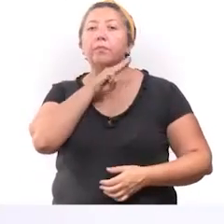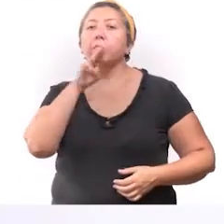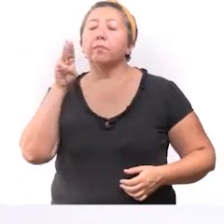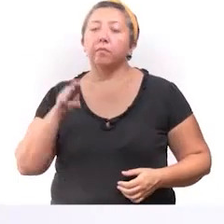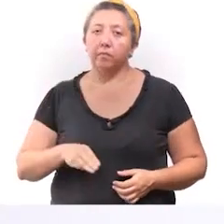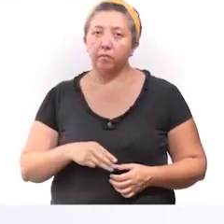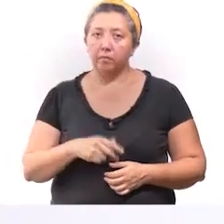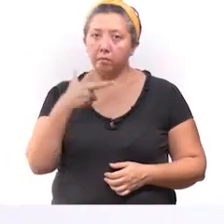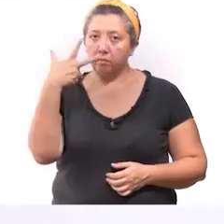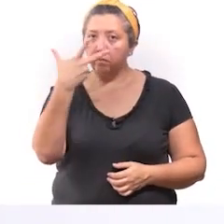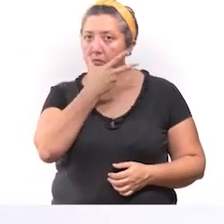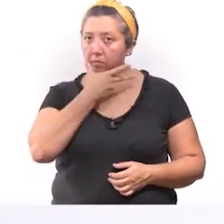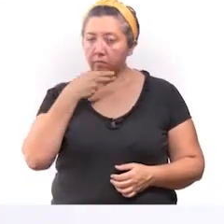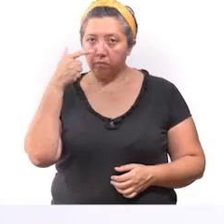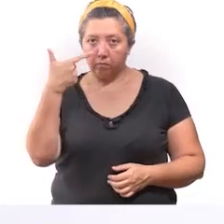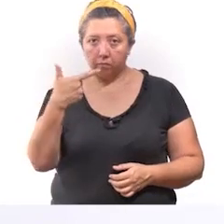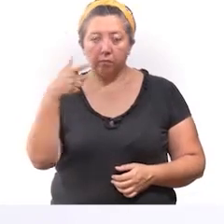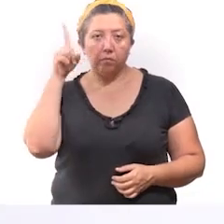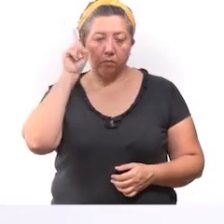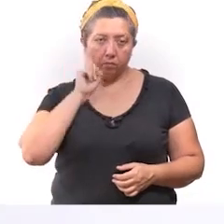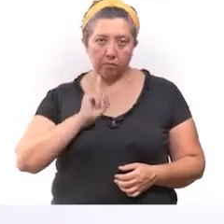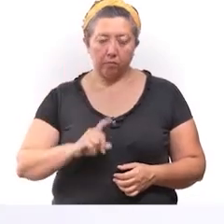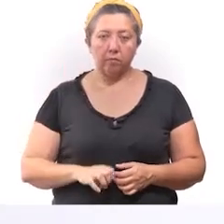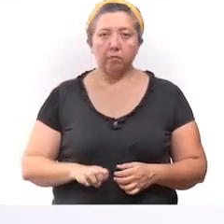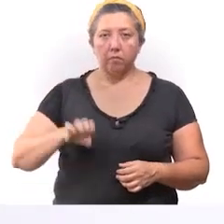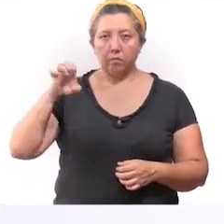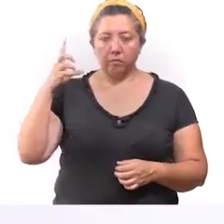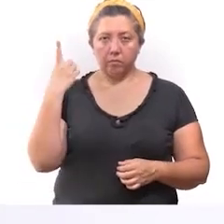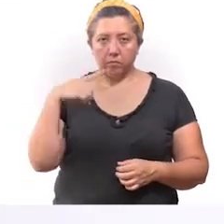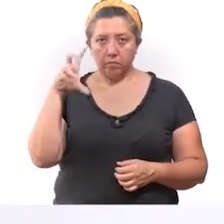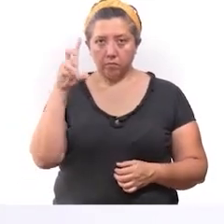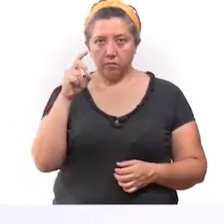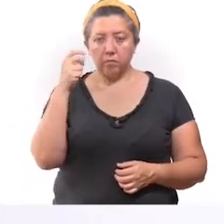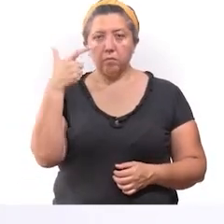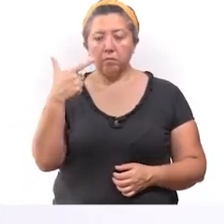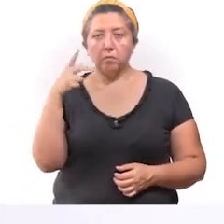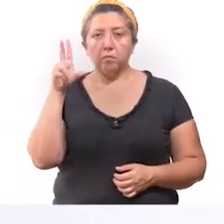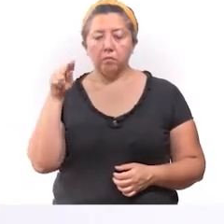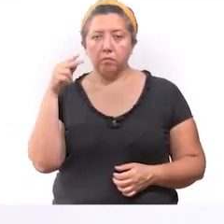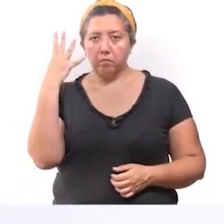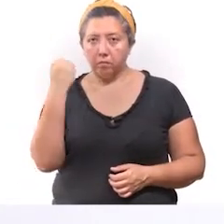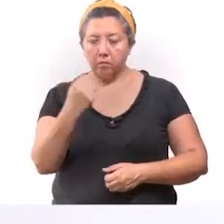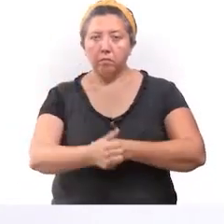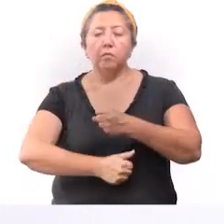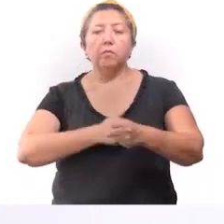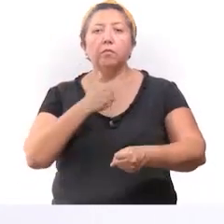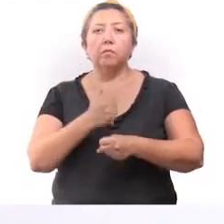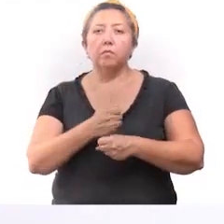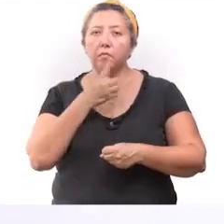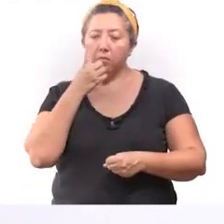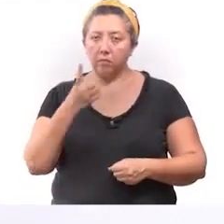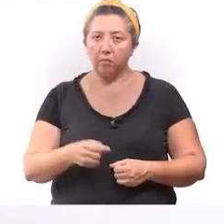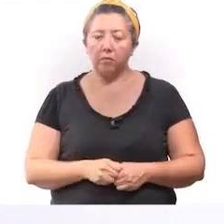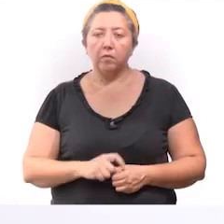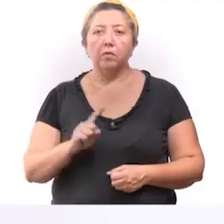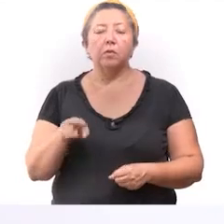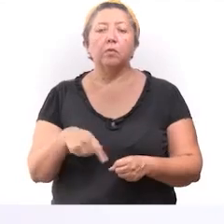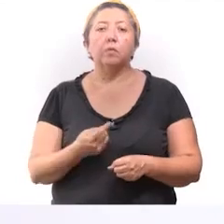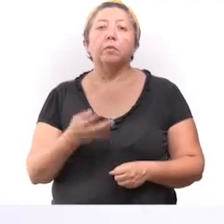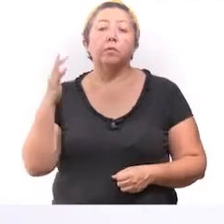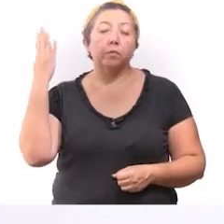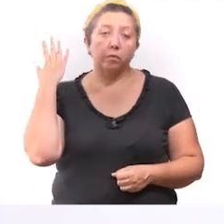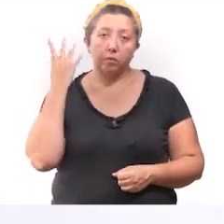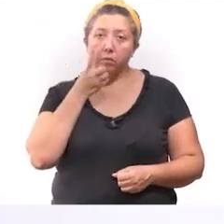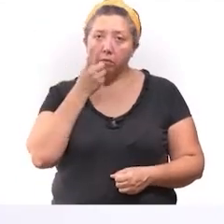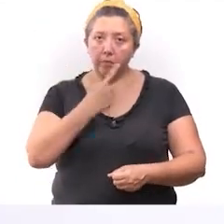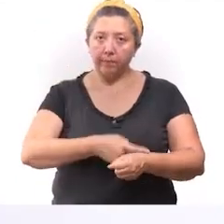fallecimientos, 8 hombres y 7 mujeres, de un rango de edad de 37 a 89 años. Sus principales enfermedades